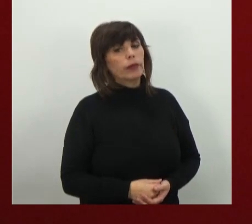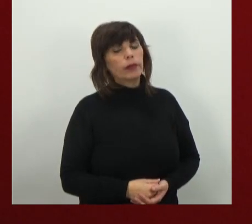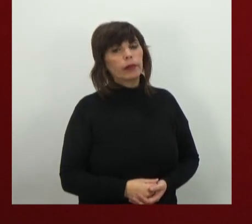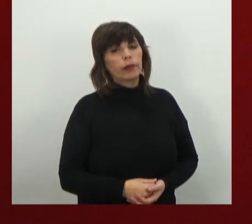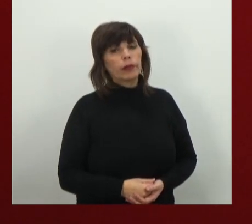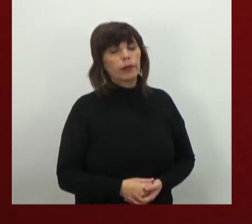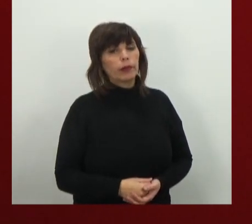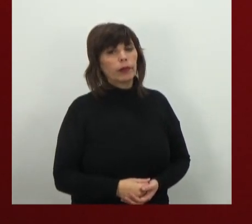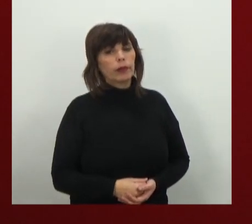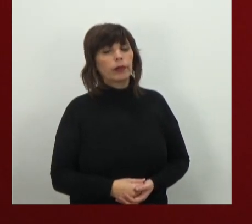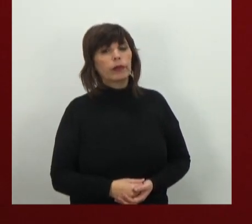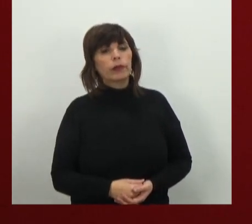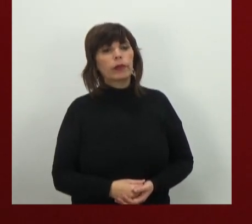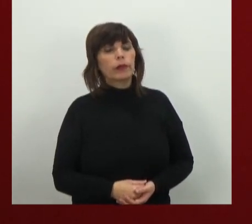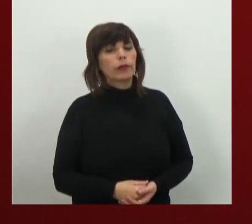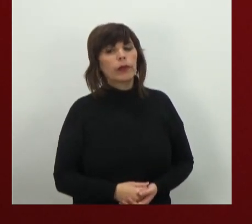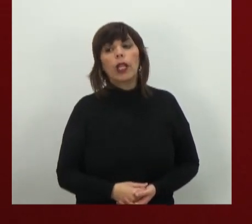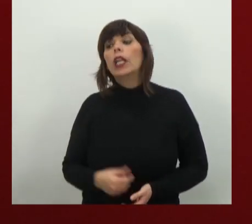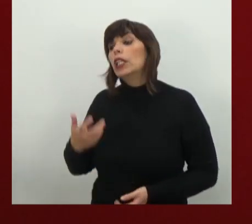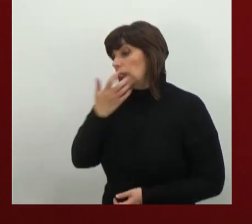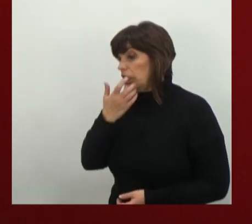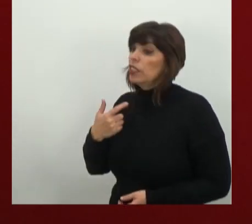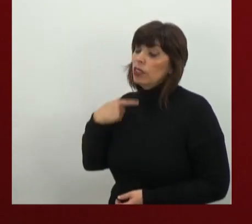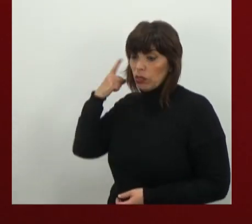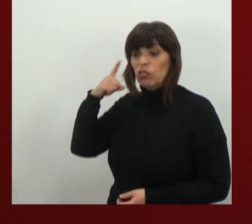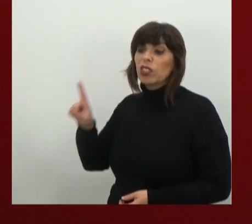Y Jesucristo dijo: no, espérame.